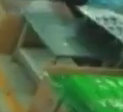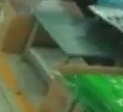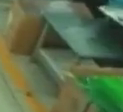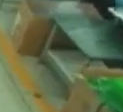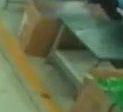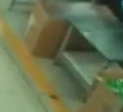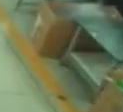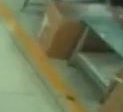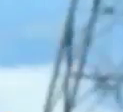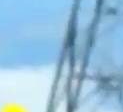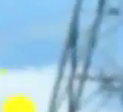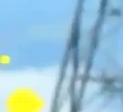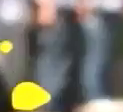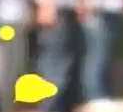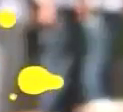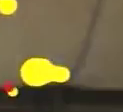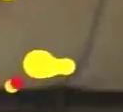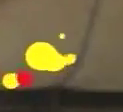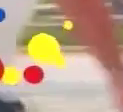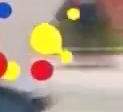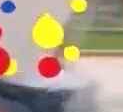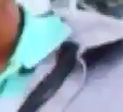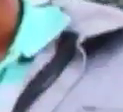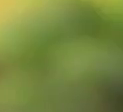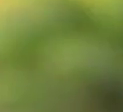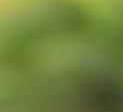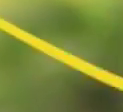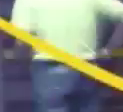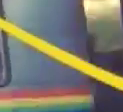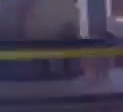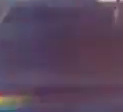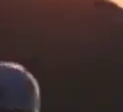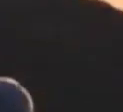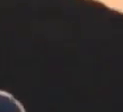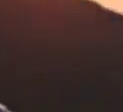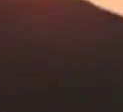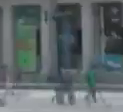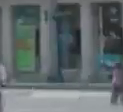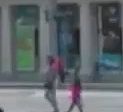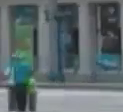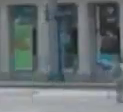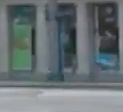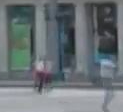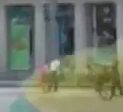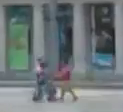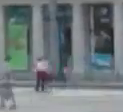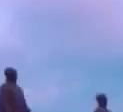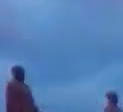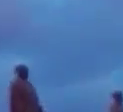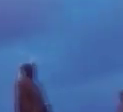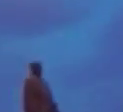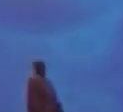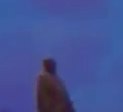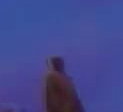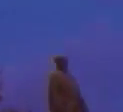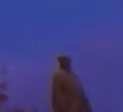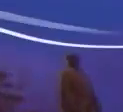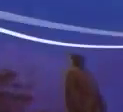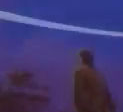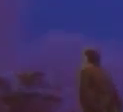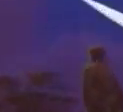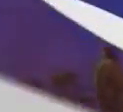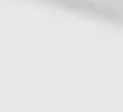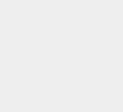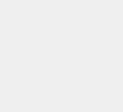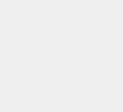Bienvenidos y bienvenidas a continuación una transmisión conjunta de radio y televisión por su derecho